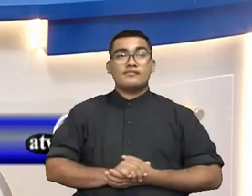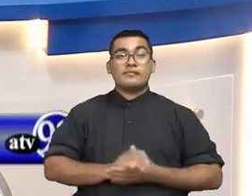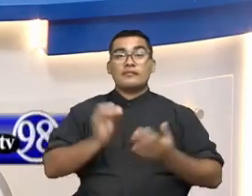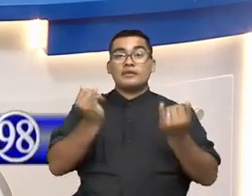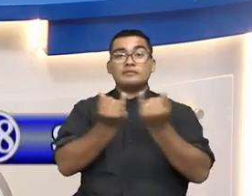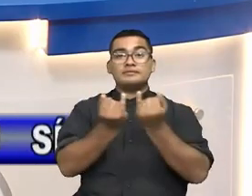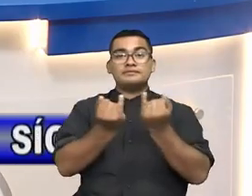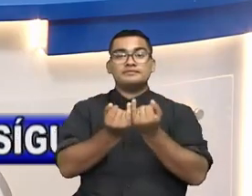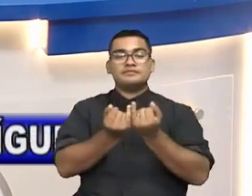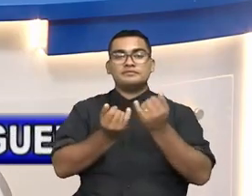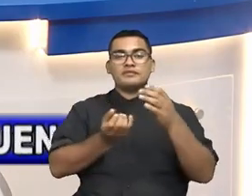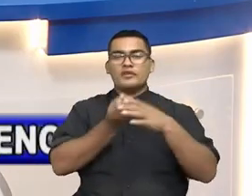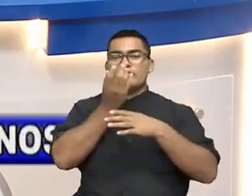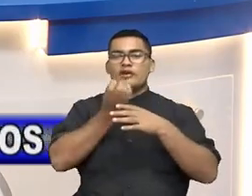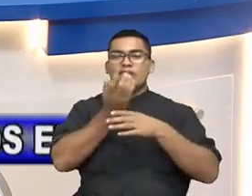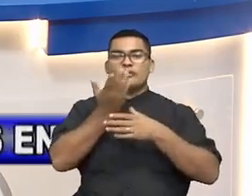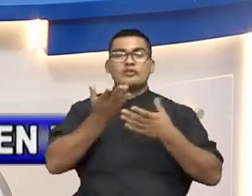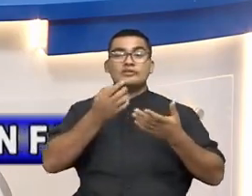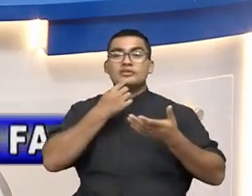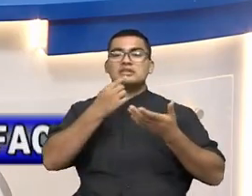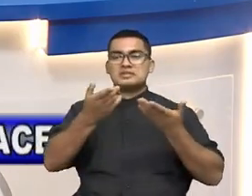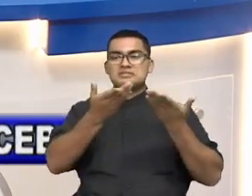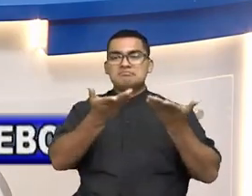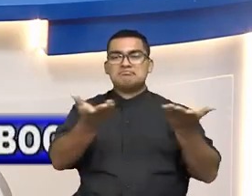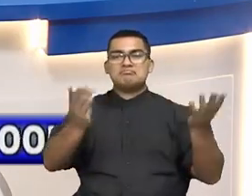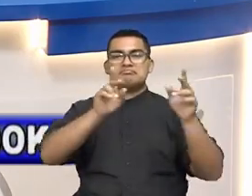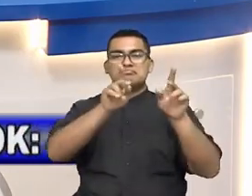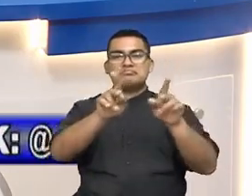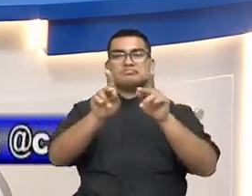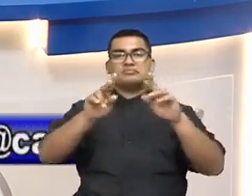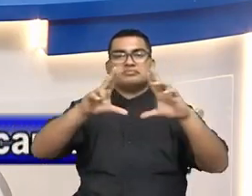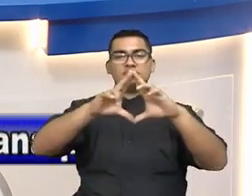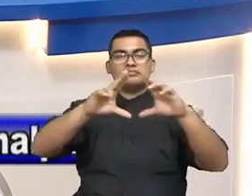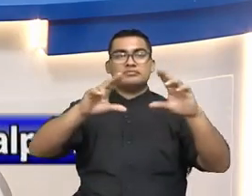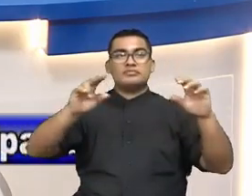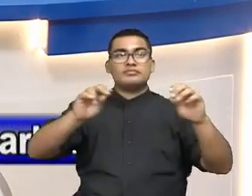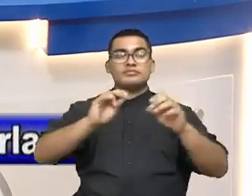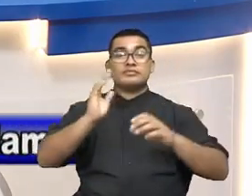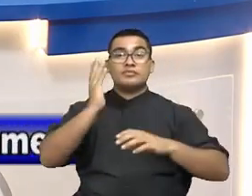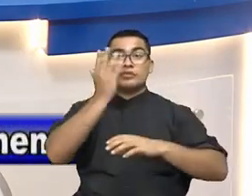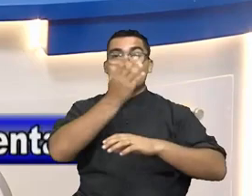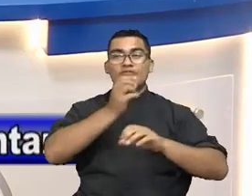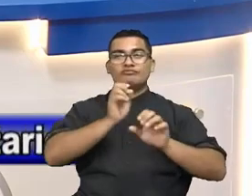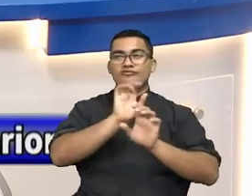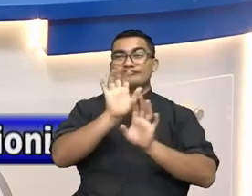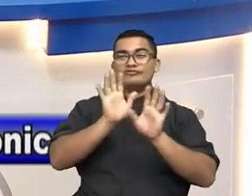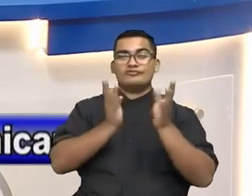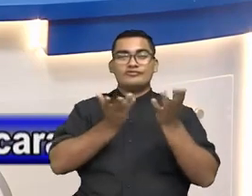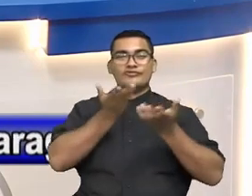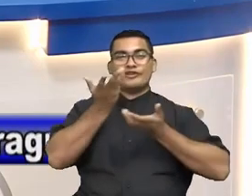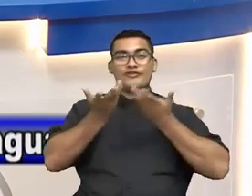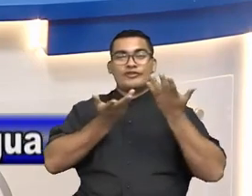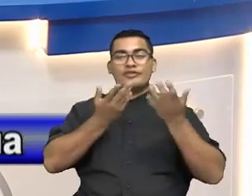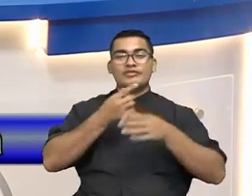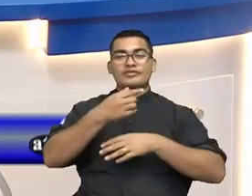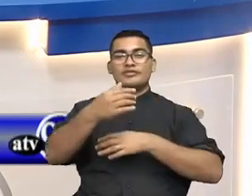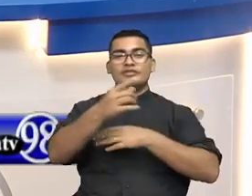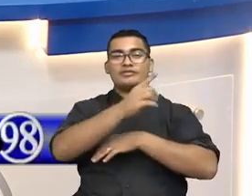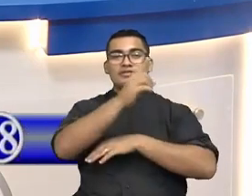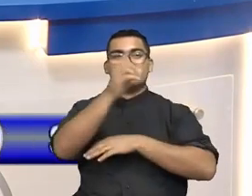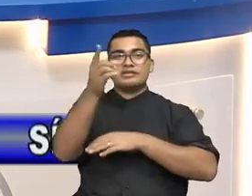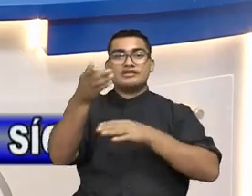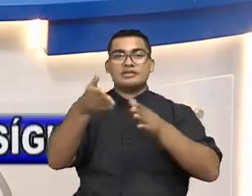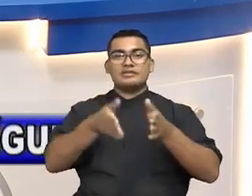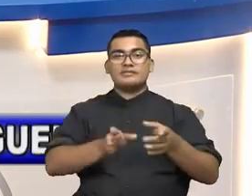Asimismo, las floristerías ponen a disposición de los nicaragüenses los arreglos florales para este 2 de noviembre, Día de los Santos